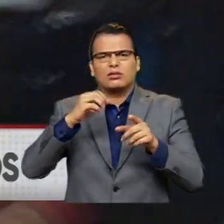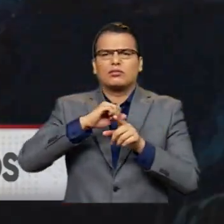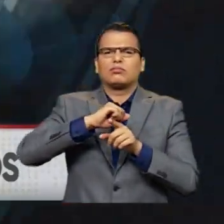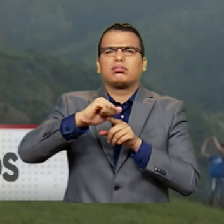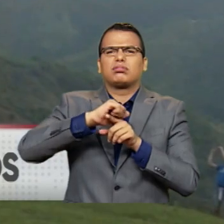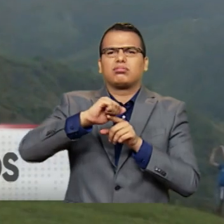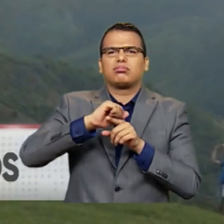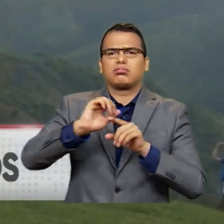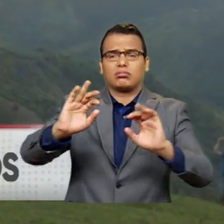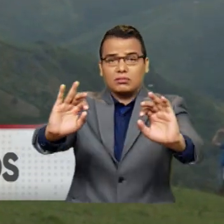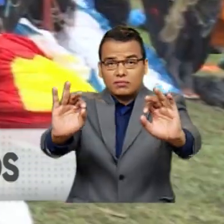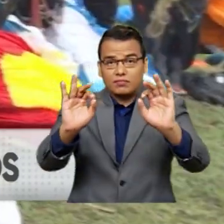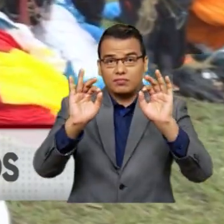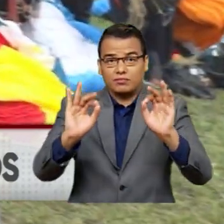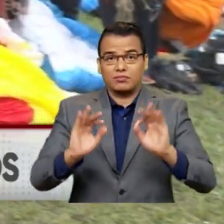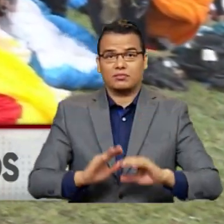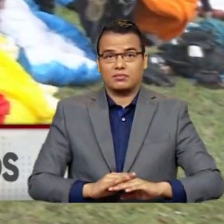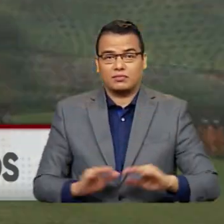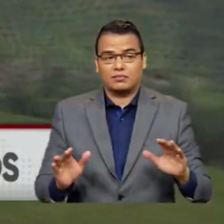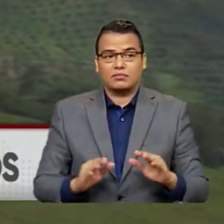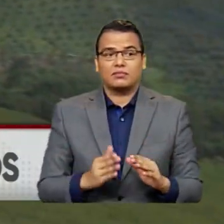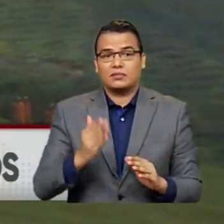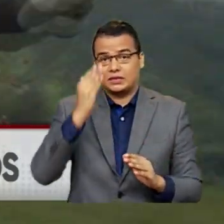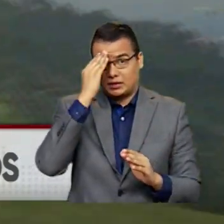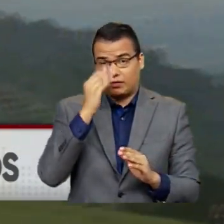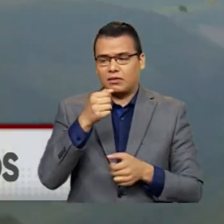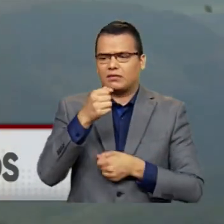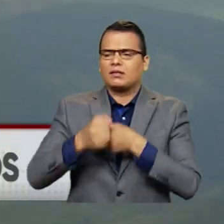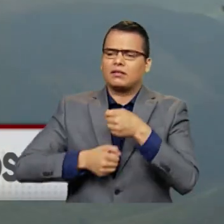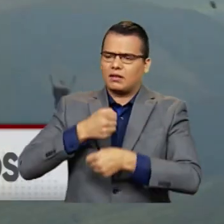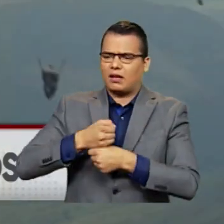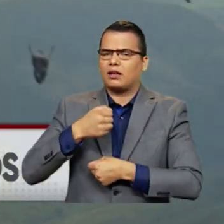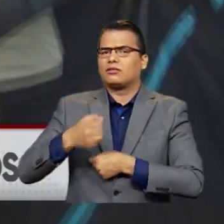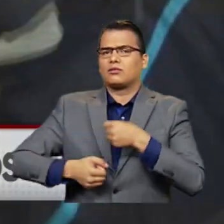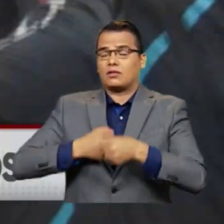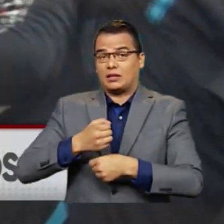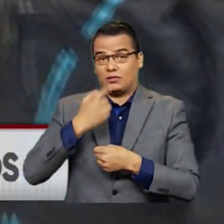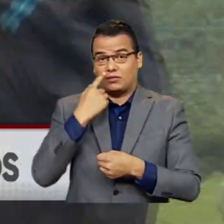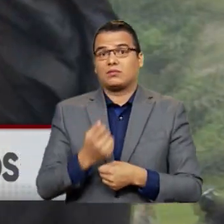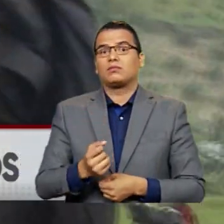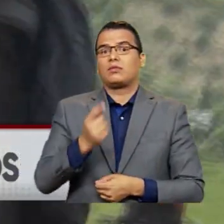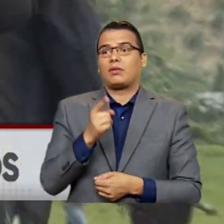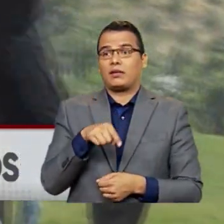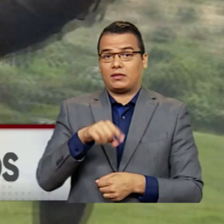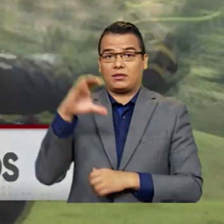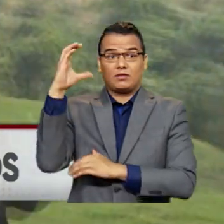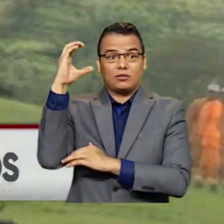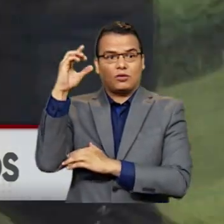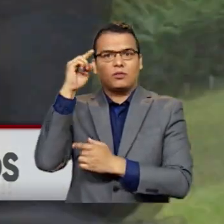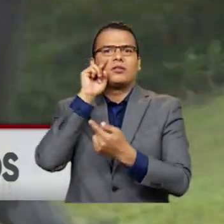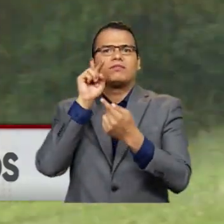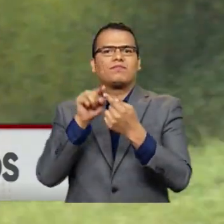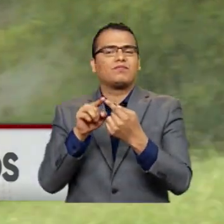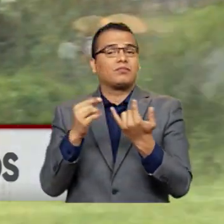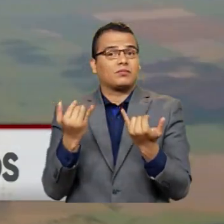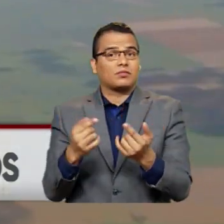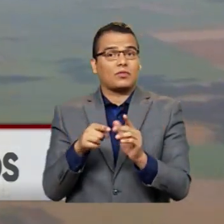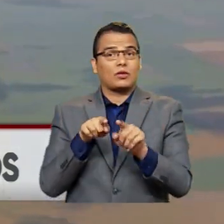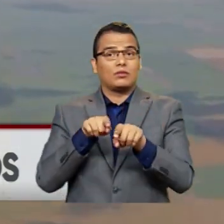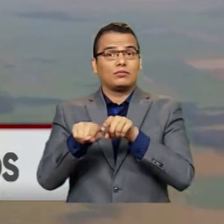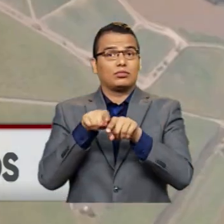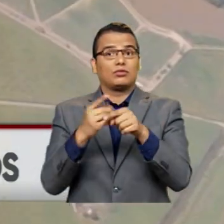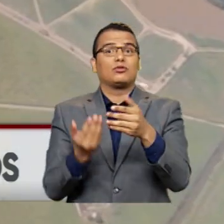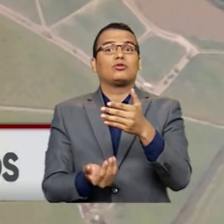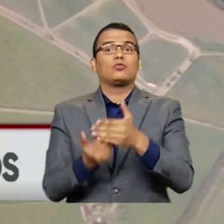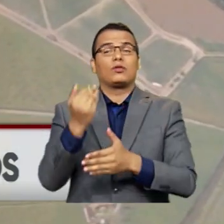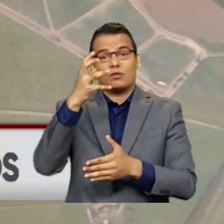disciplina deportiva. Este es un evento anual que por primera vez se realizó en el país y busca un nuevo concepto de competencia, en el